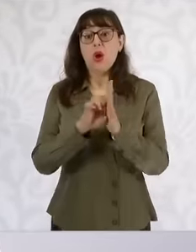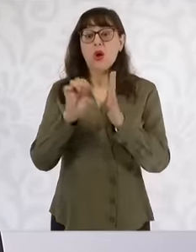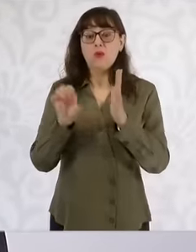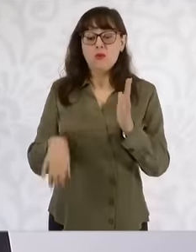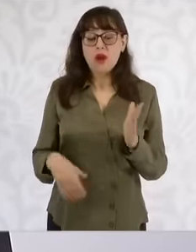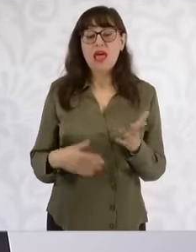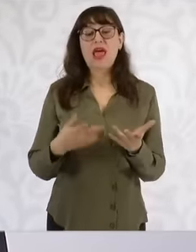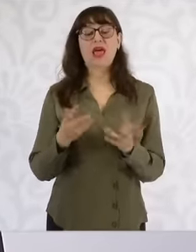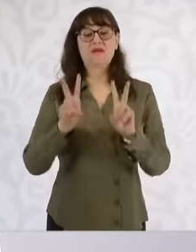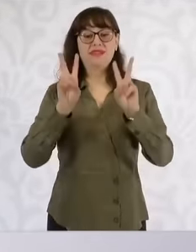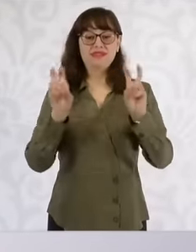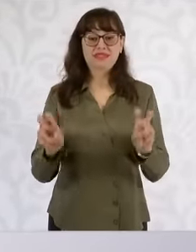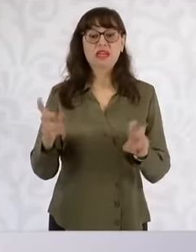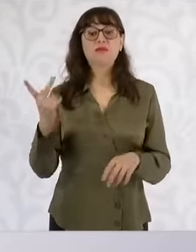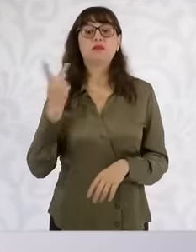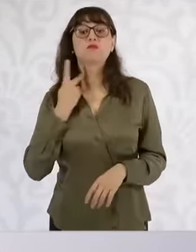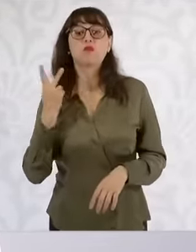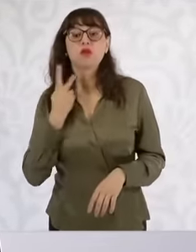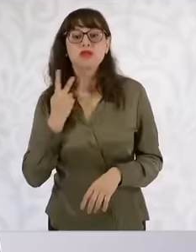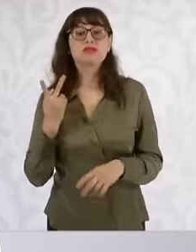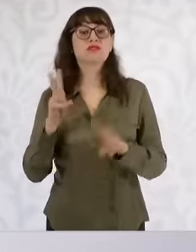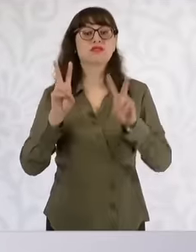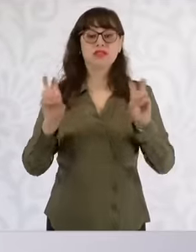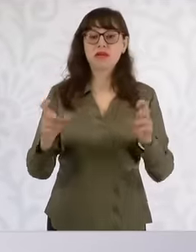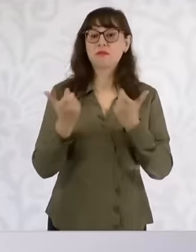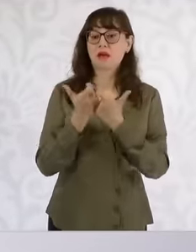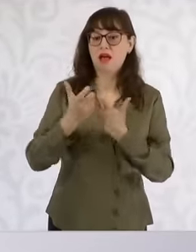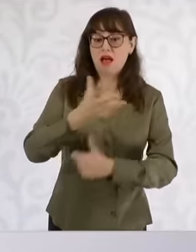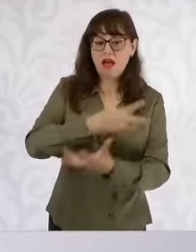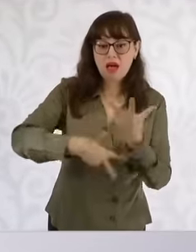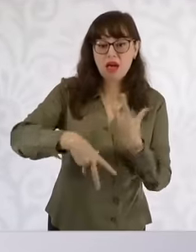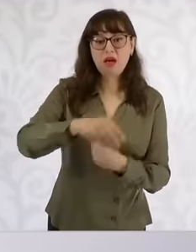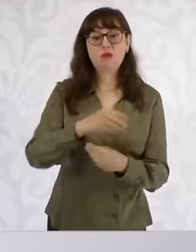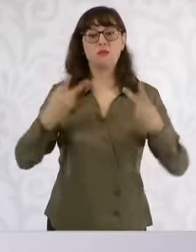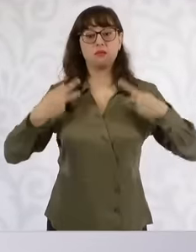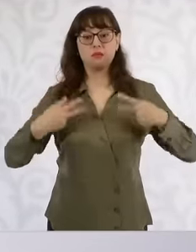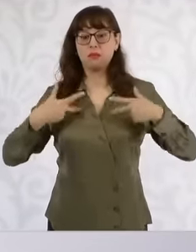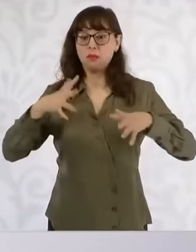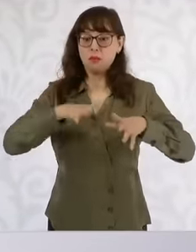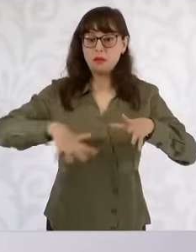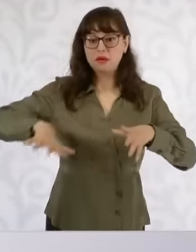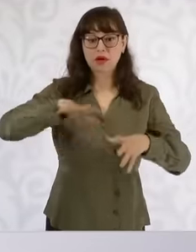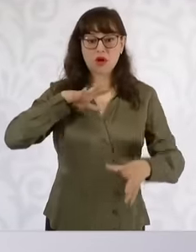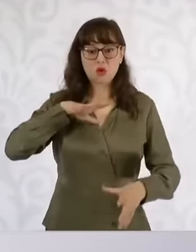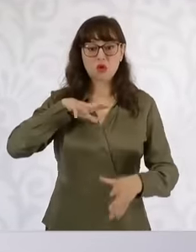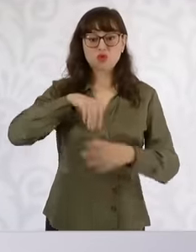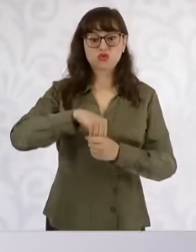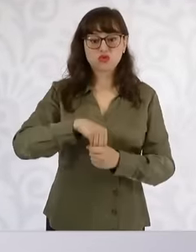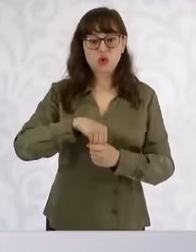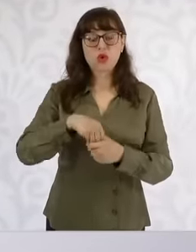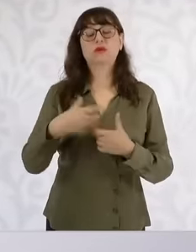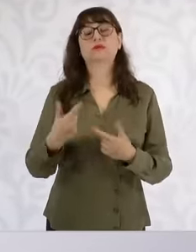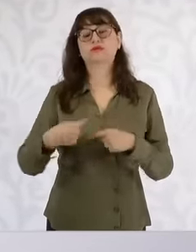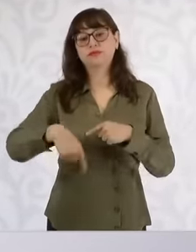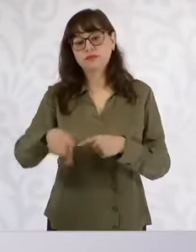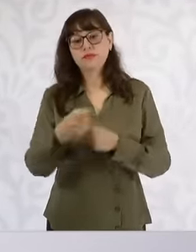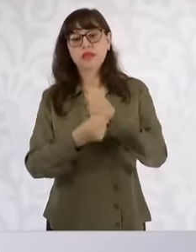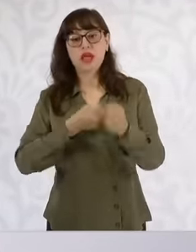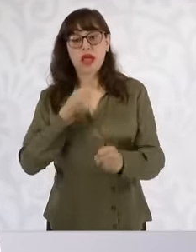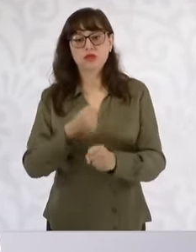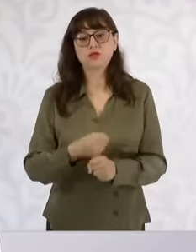situación política y económica internacional, de la inclusión social, en este año mucho énfasis en la lucha contra el hambre y